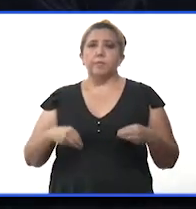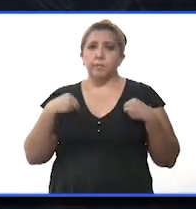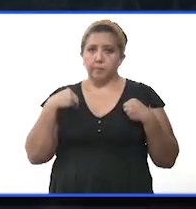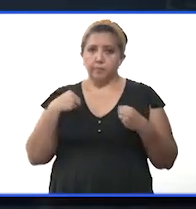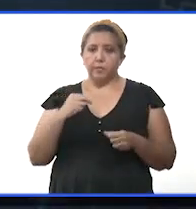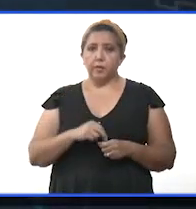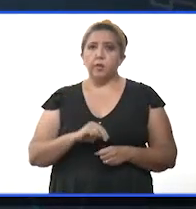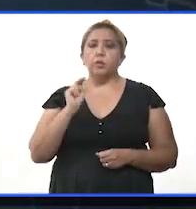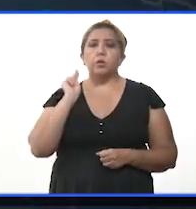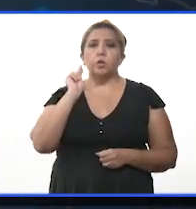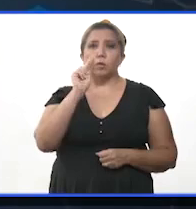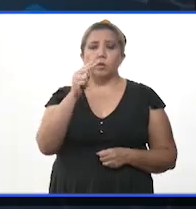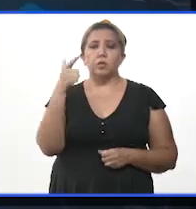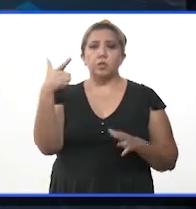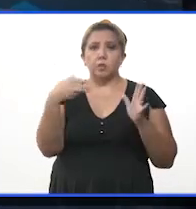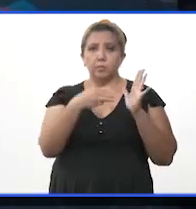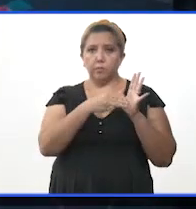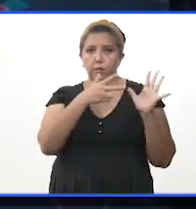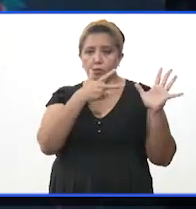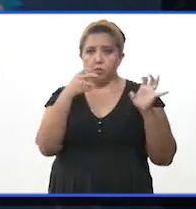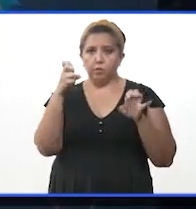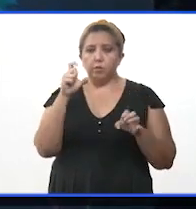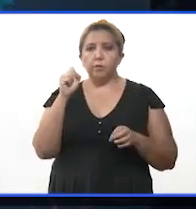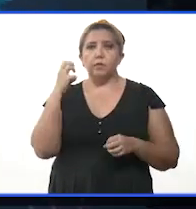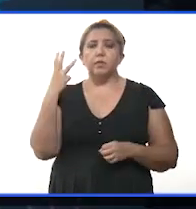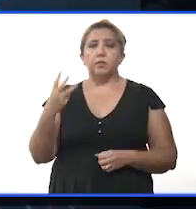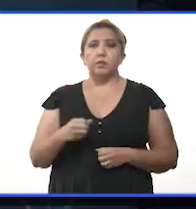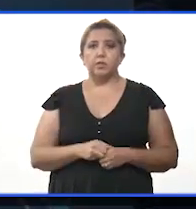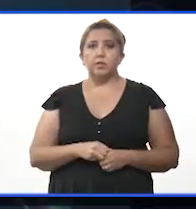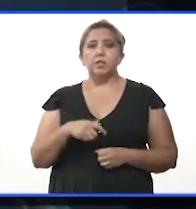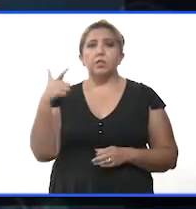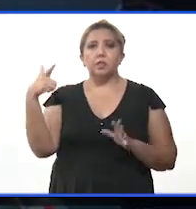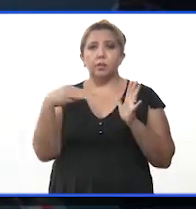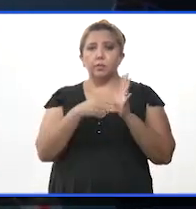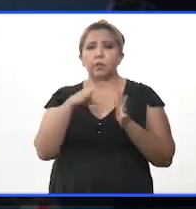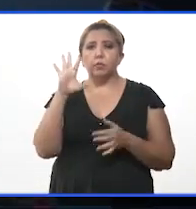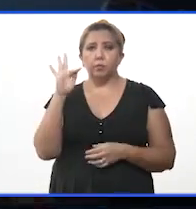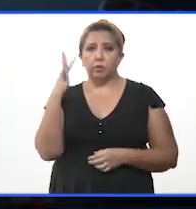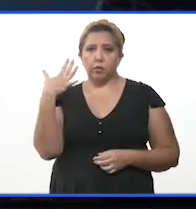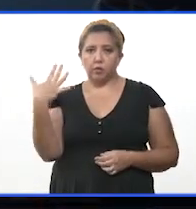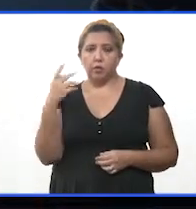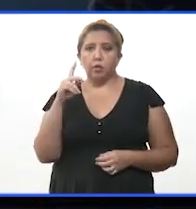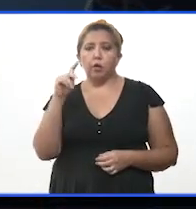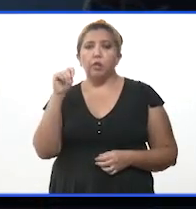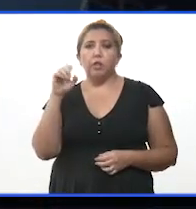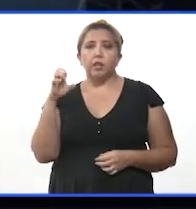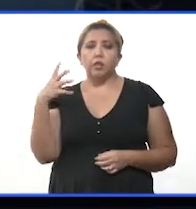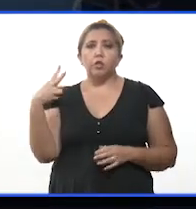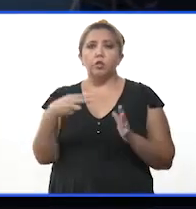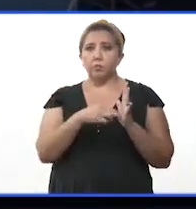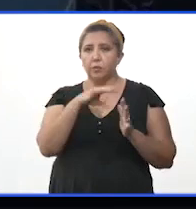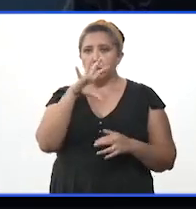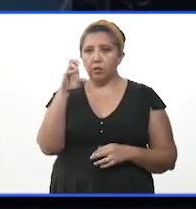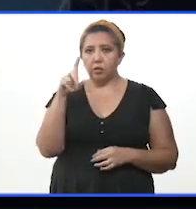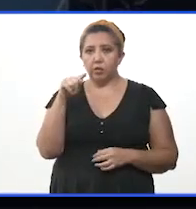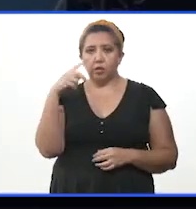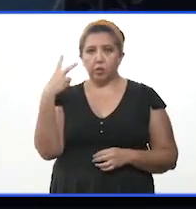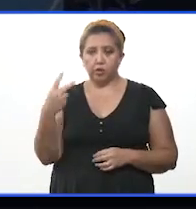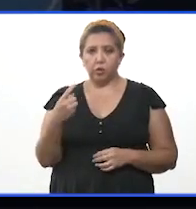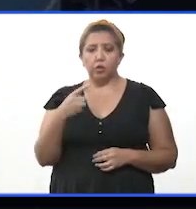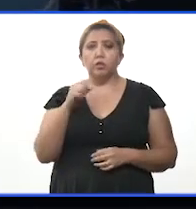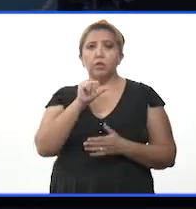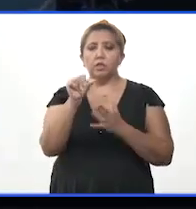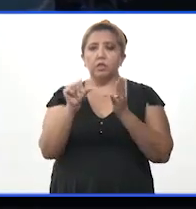viven en la zona norte 7.823, 7.045 en la zona oriente, 2.571 en la